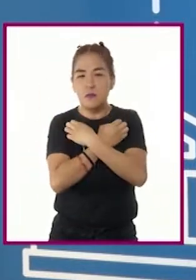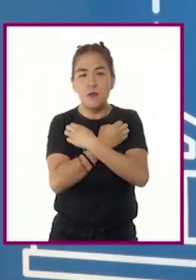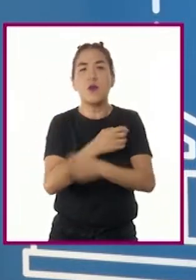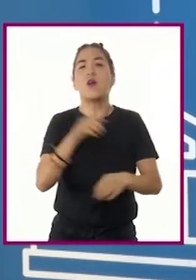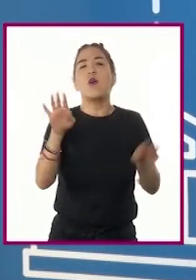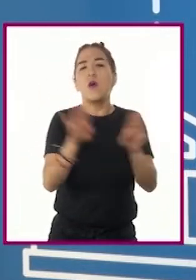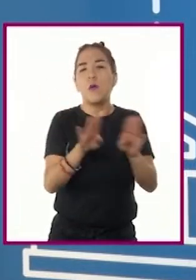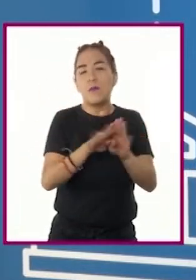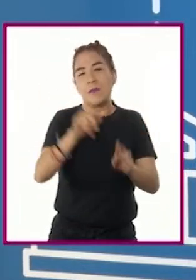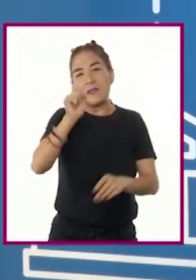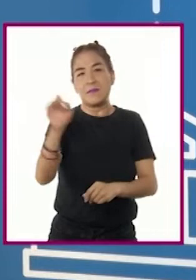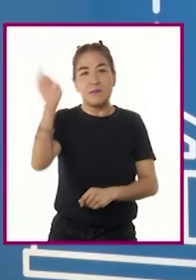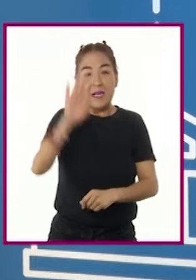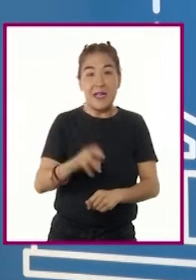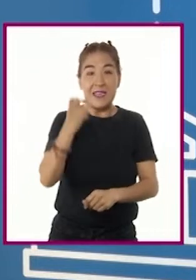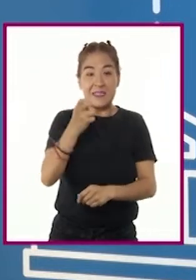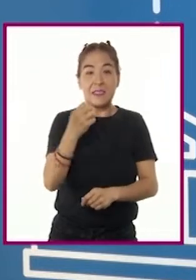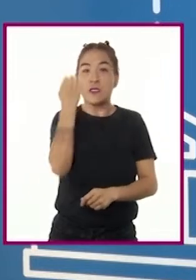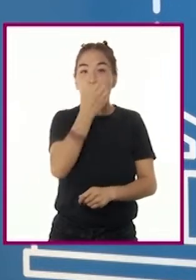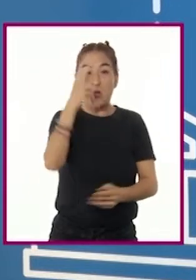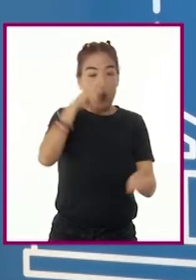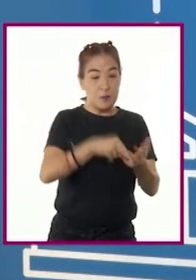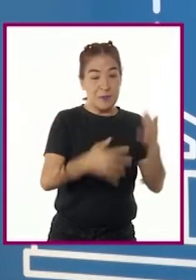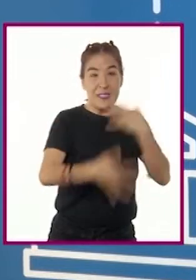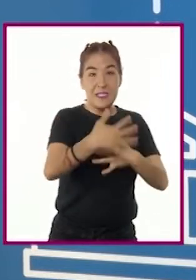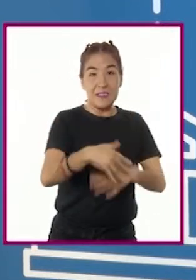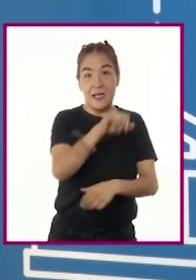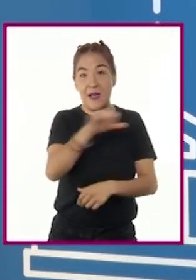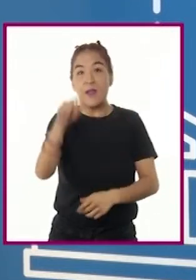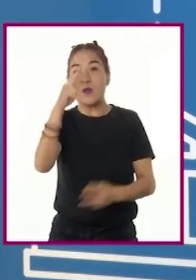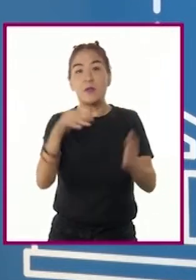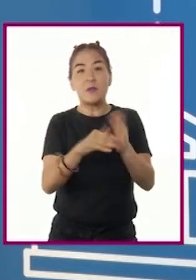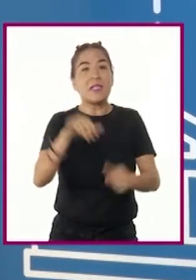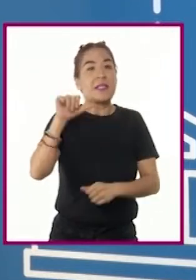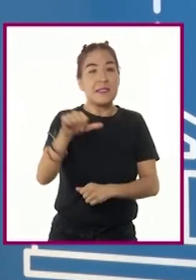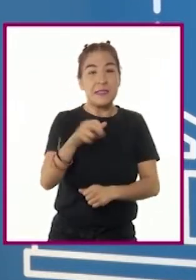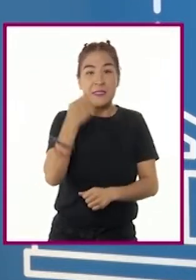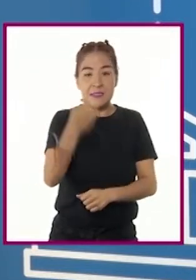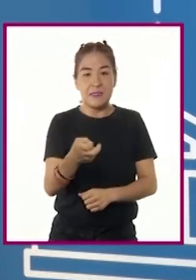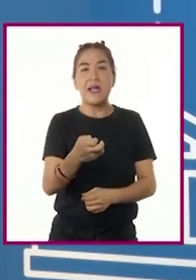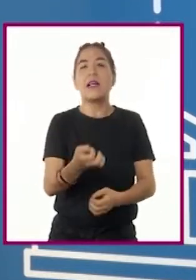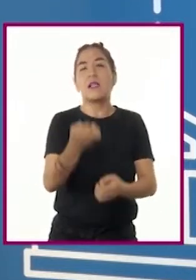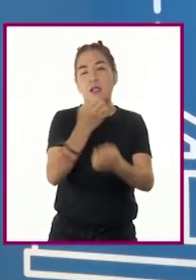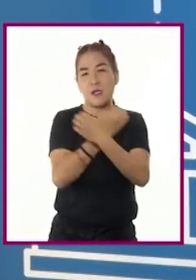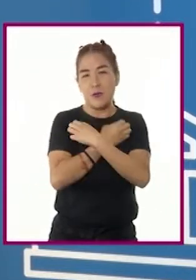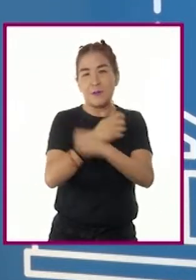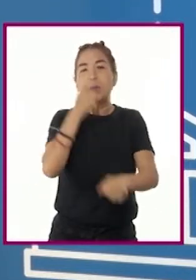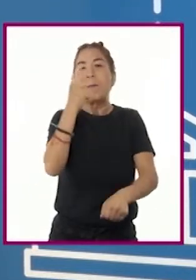las estadísticas del ciclo escolar 2015-2016 en educación básica,